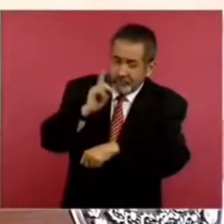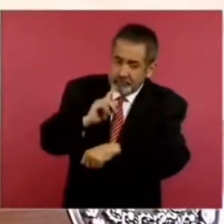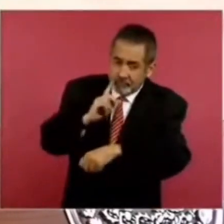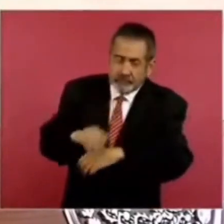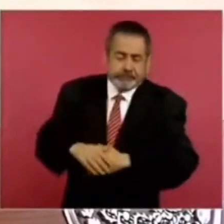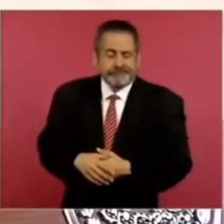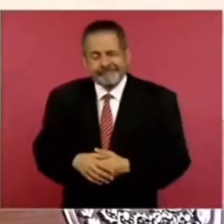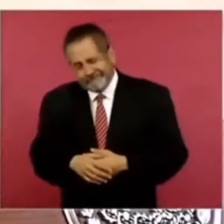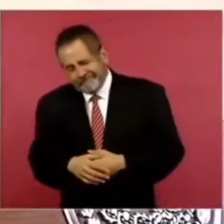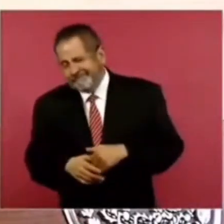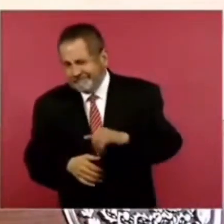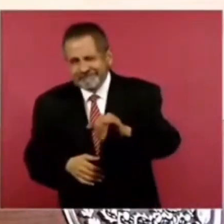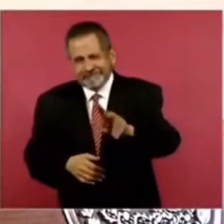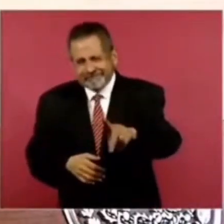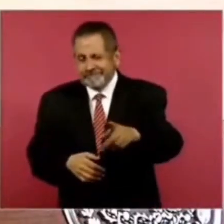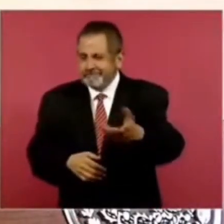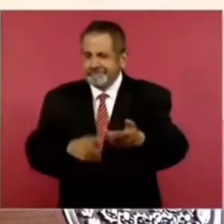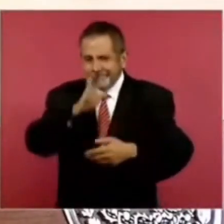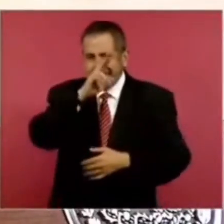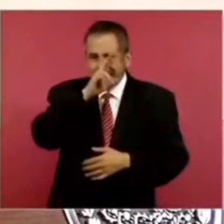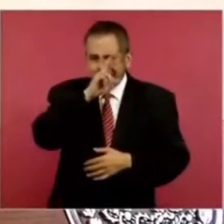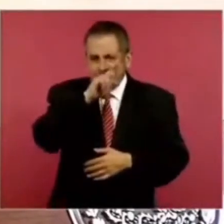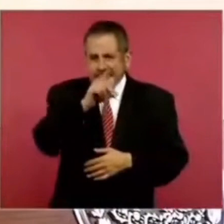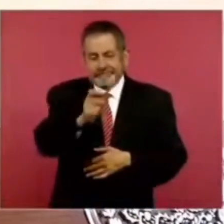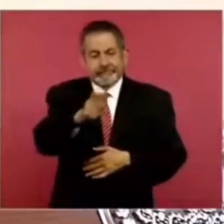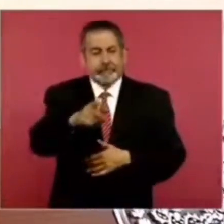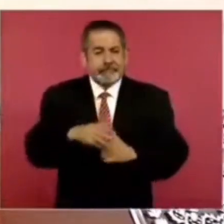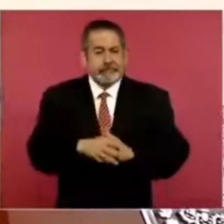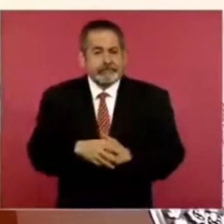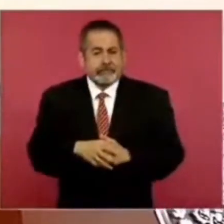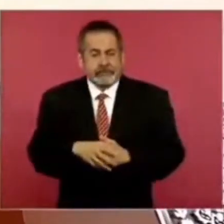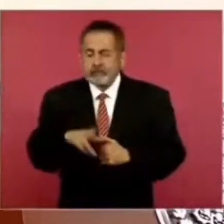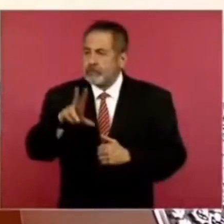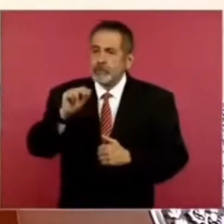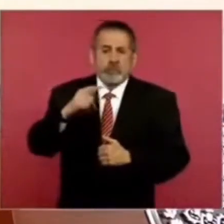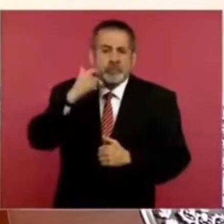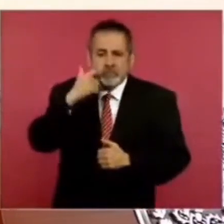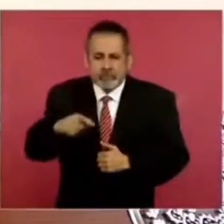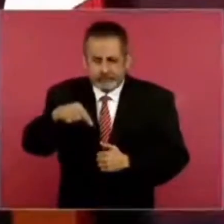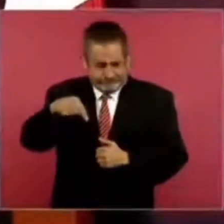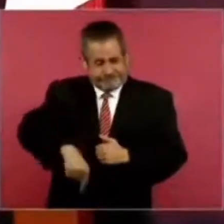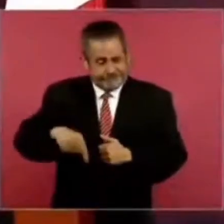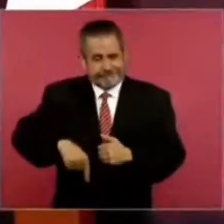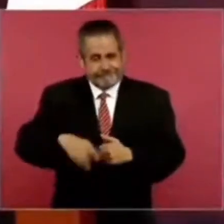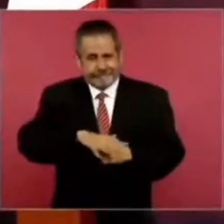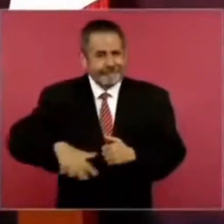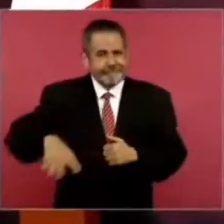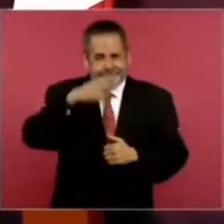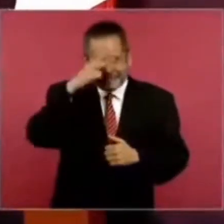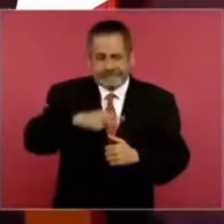es una preocupación que tenemos el que no se consuma drogas,